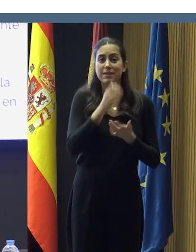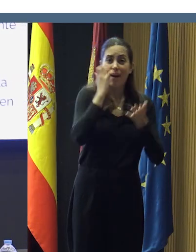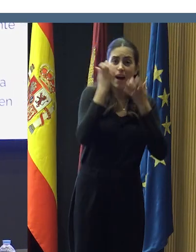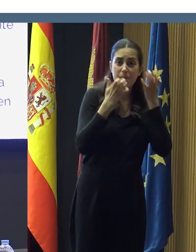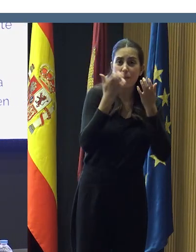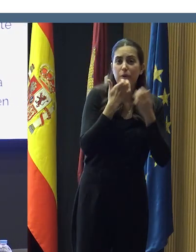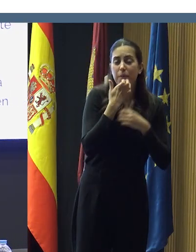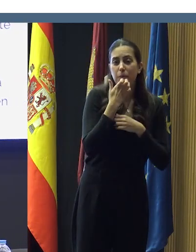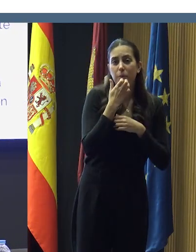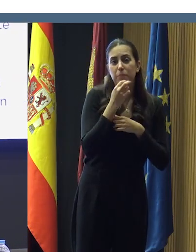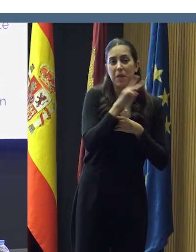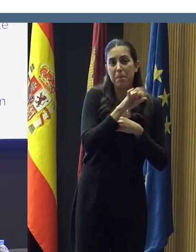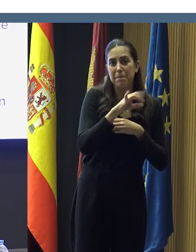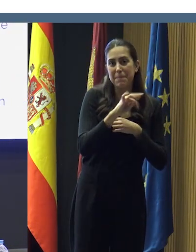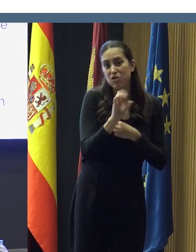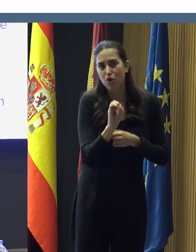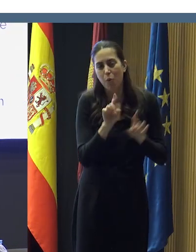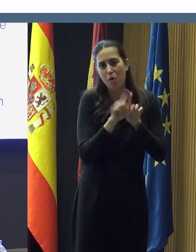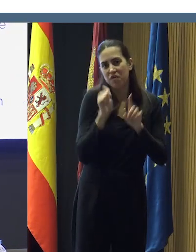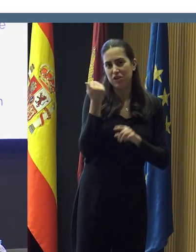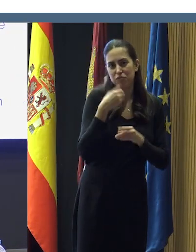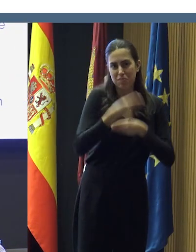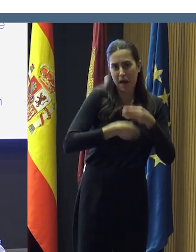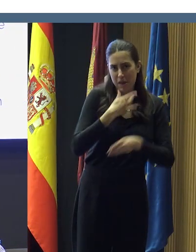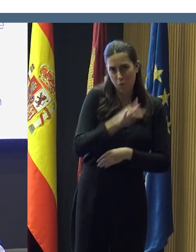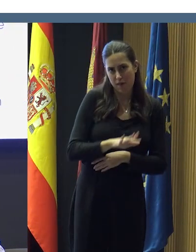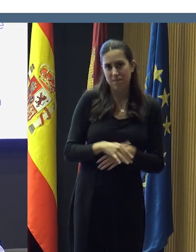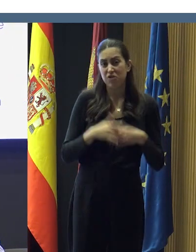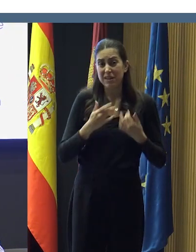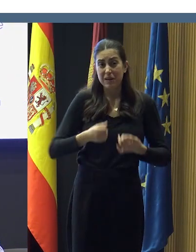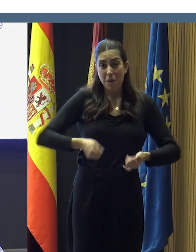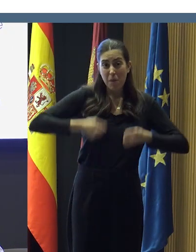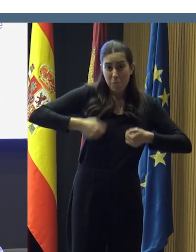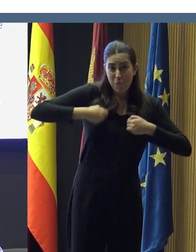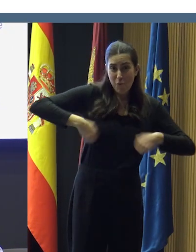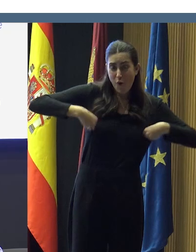manera in vitro, de manera muy eficiente. Entonces, apenas se usan los modelos en monos, ya.